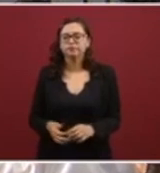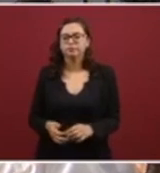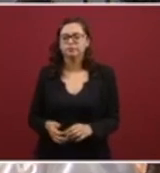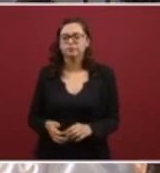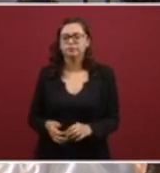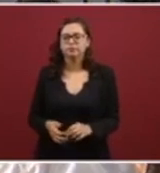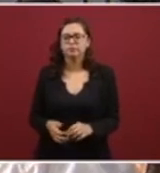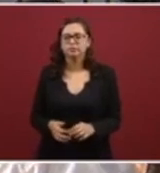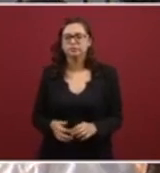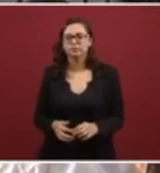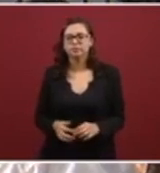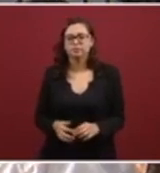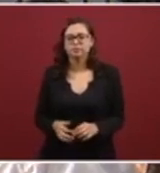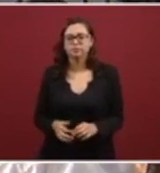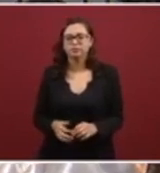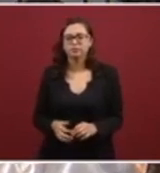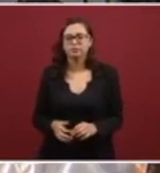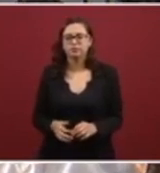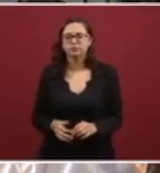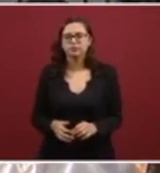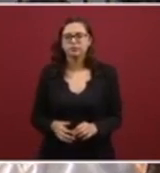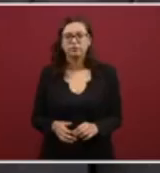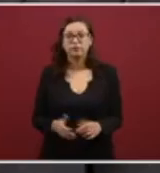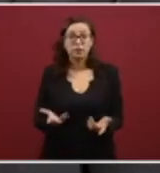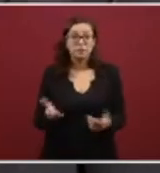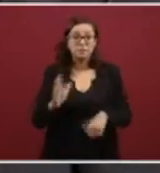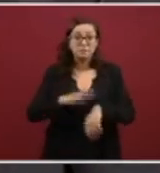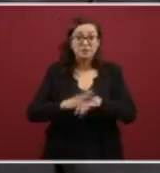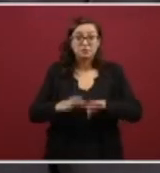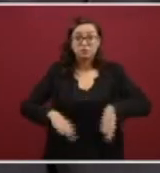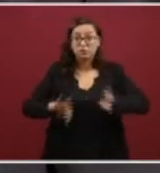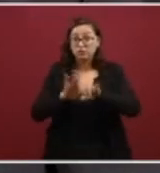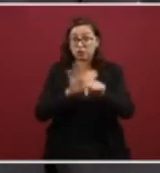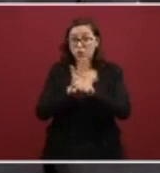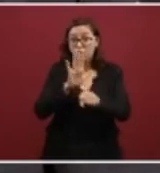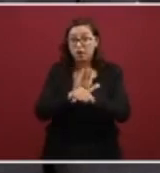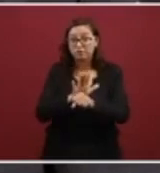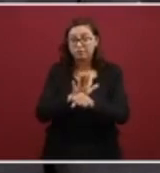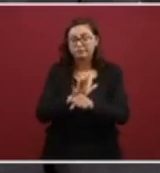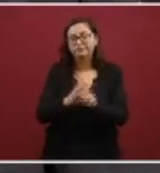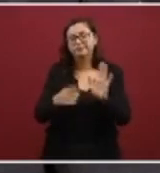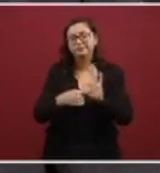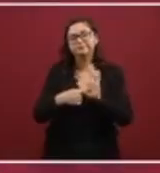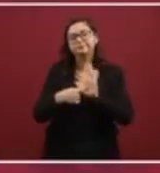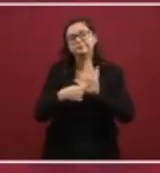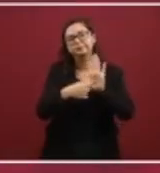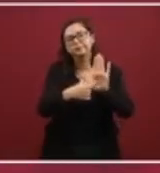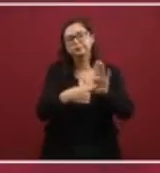determinar cuál es el discurso que va a imperar? Pues los resultados.